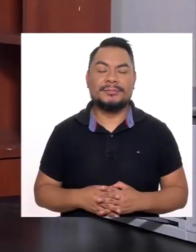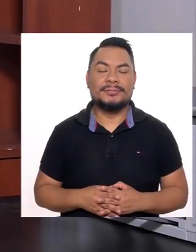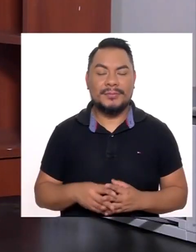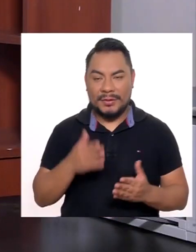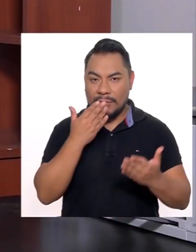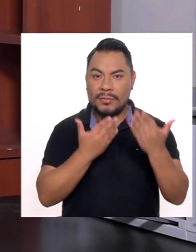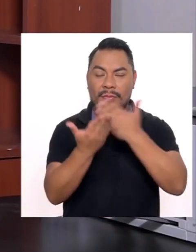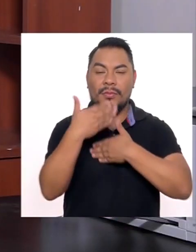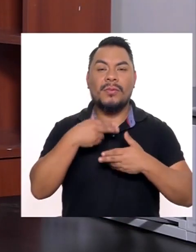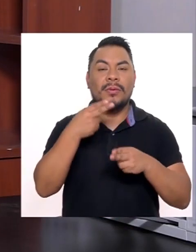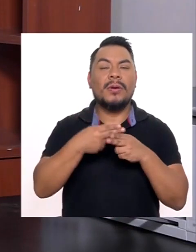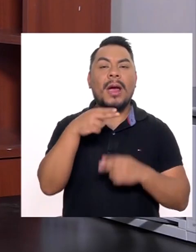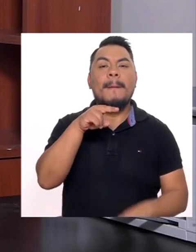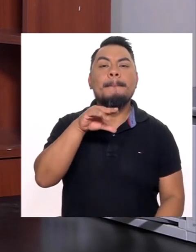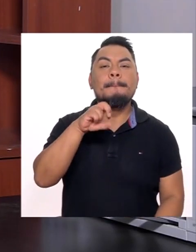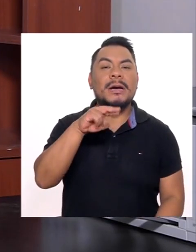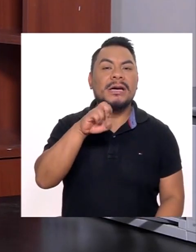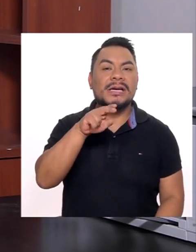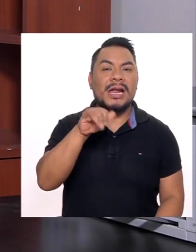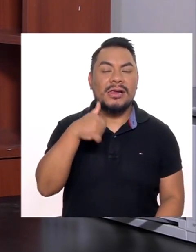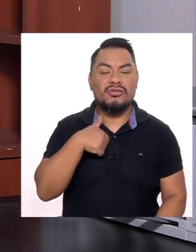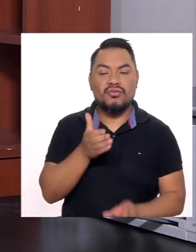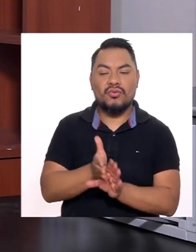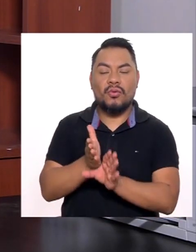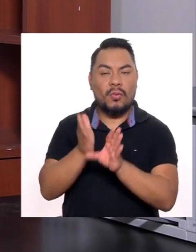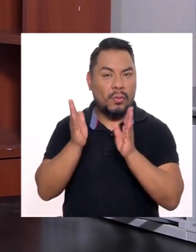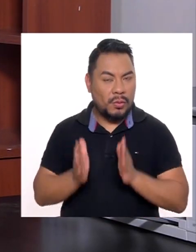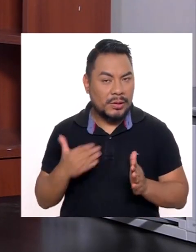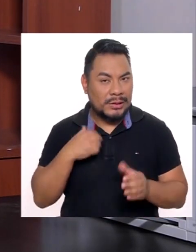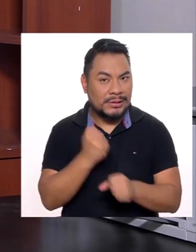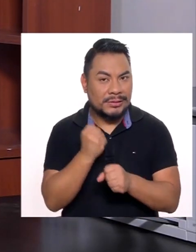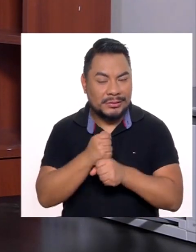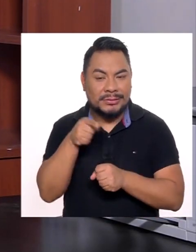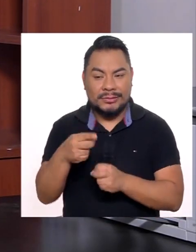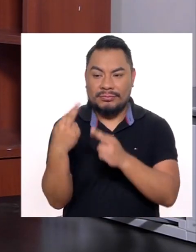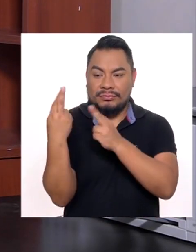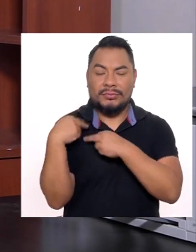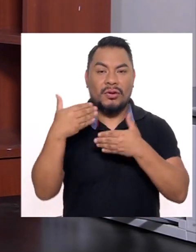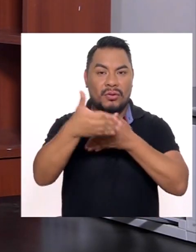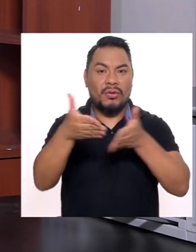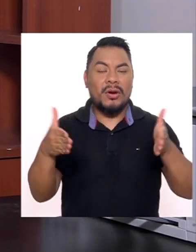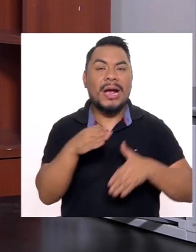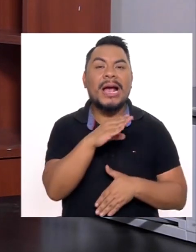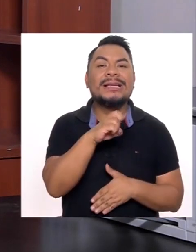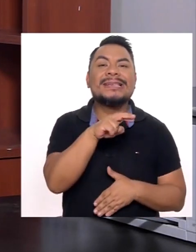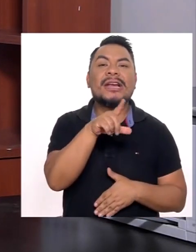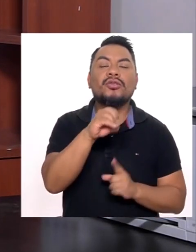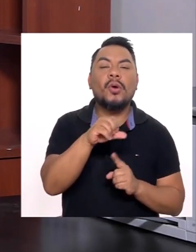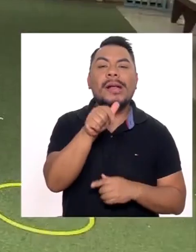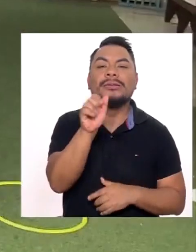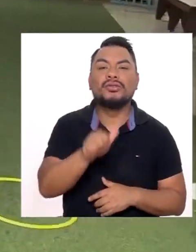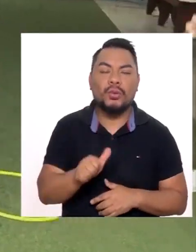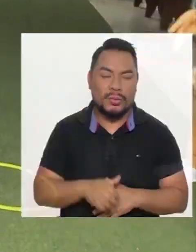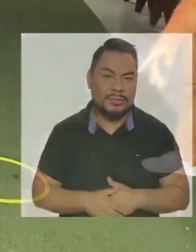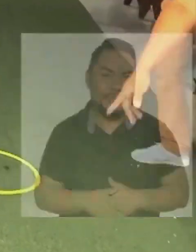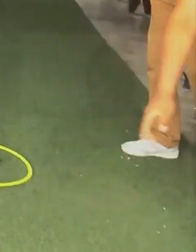Buenos días, yo soy Mariela Sandoval Soy psicóloga Trabajo acá como coordinadora en el Centro Cerrito Azul Bienvenidos